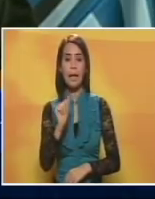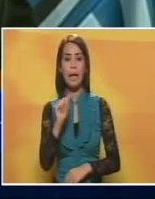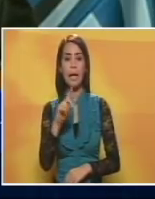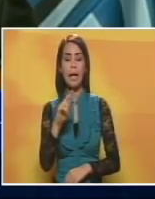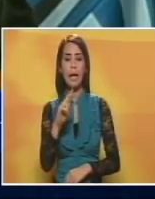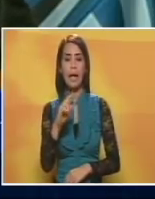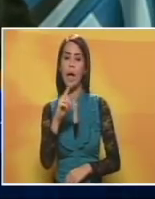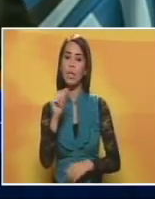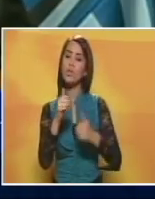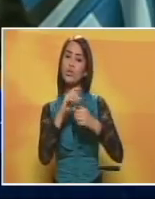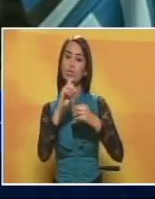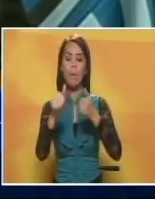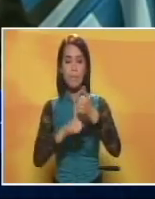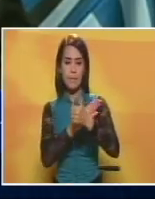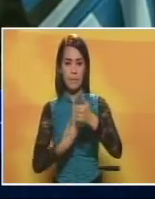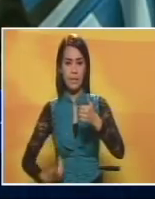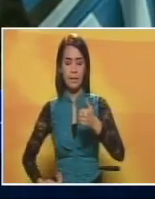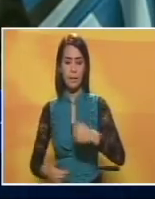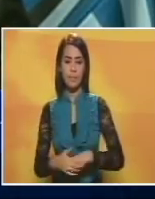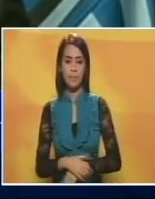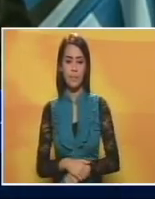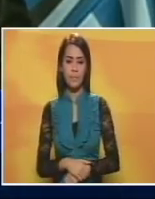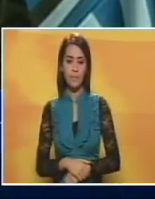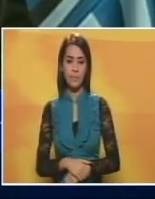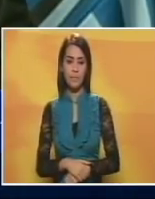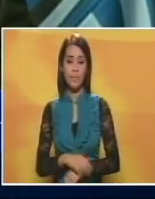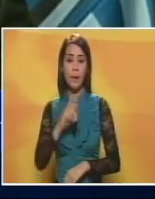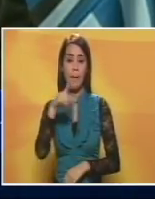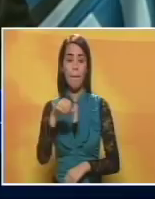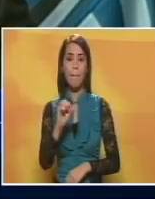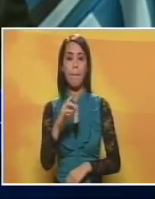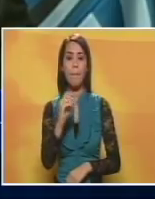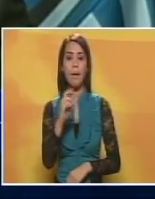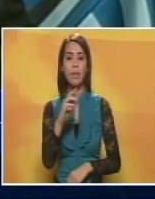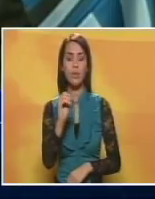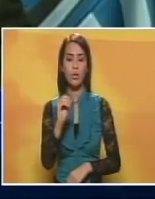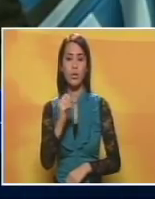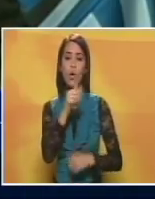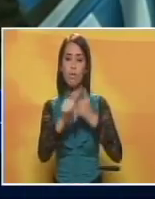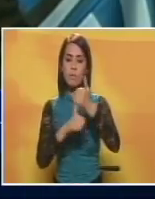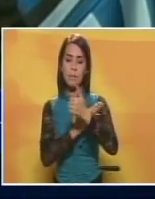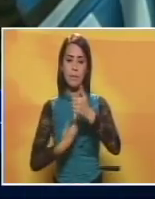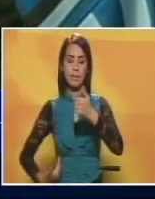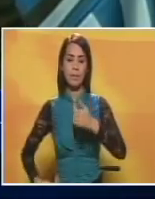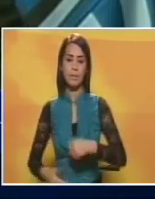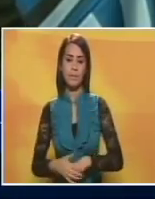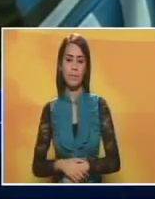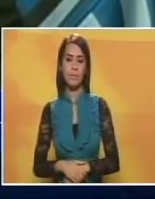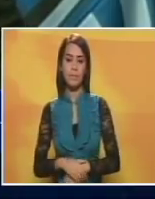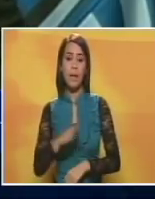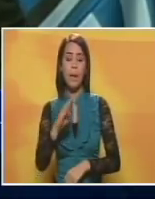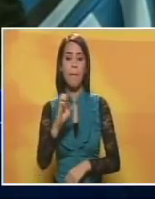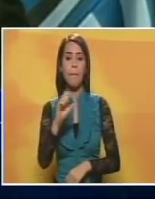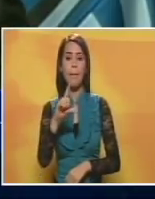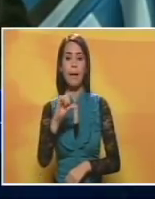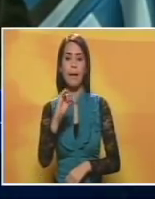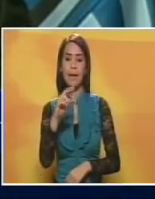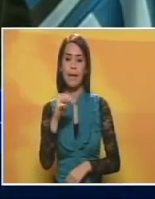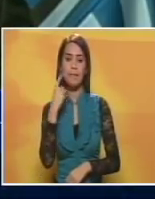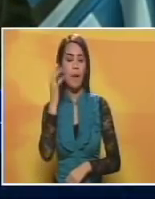López, vicepresidente; Pedro Pablo Pernía Madrid, vicepresidente; Belinda Beatriz Omaña